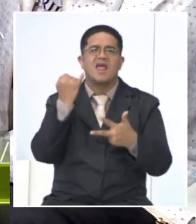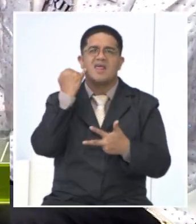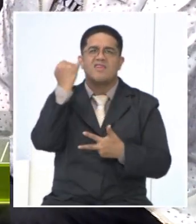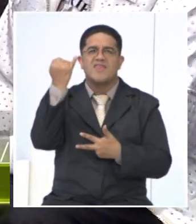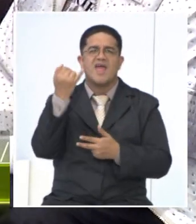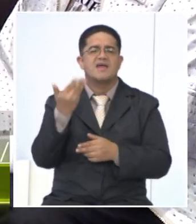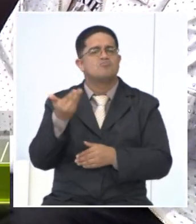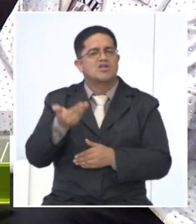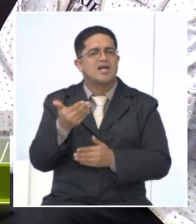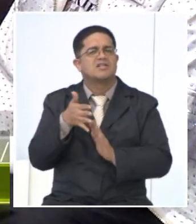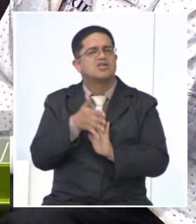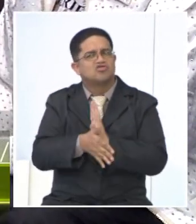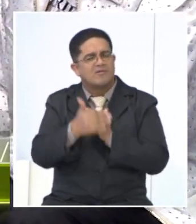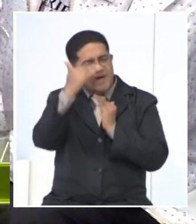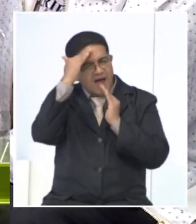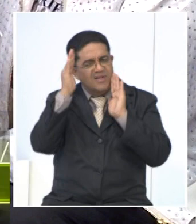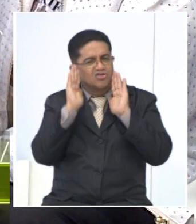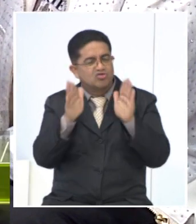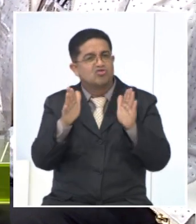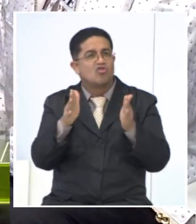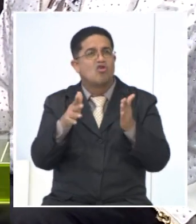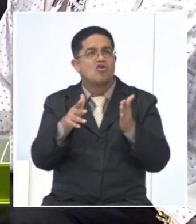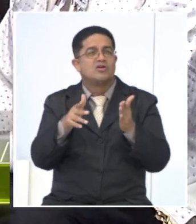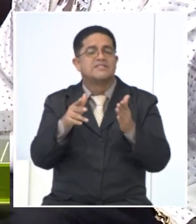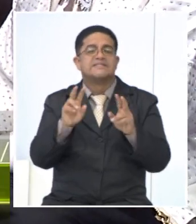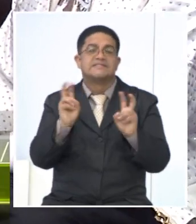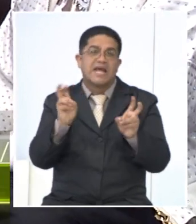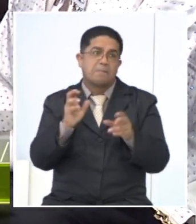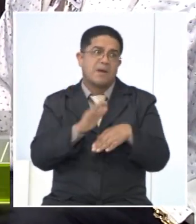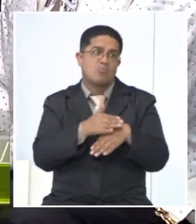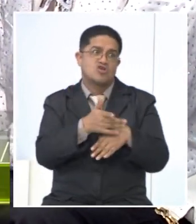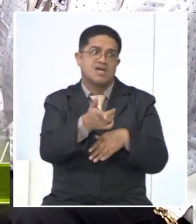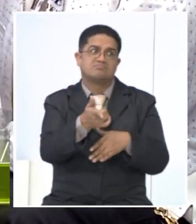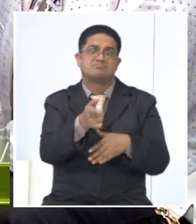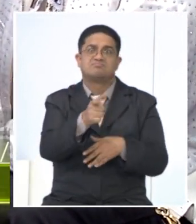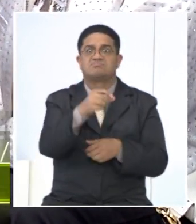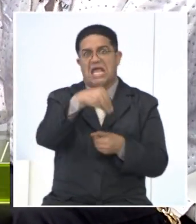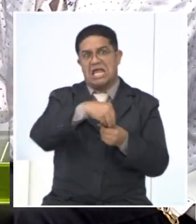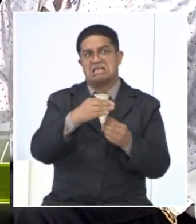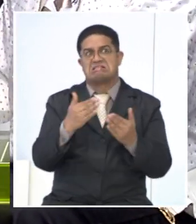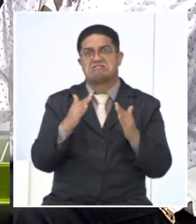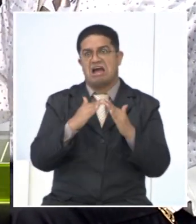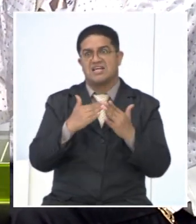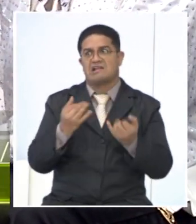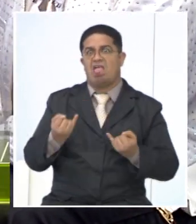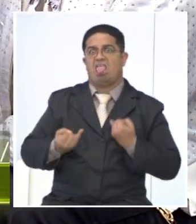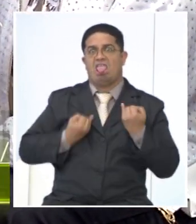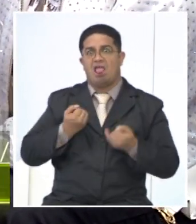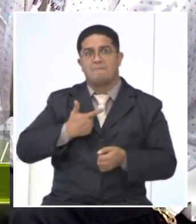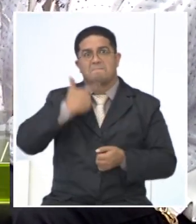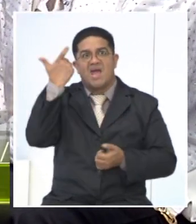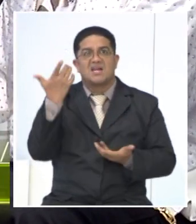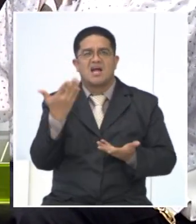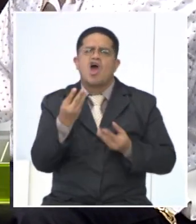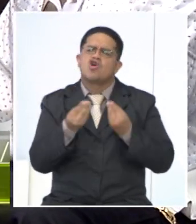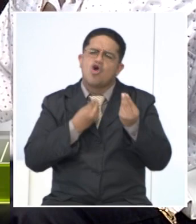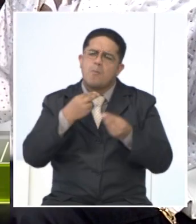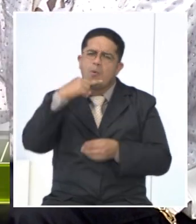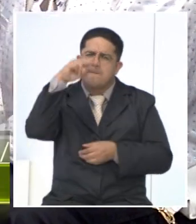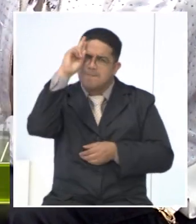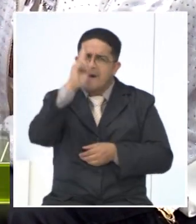el abordaje de estos temas que muchas veces puede generar cierta incomodidad en casa por el tabú, por el pudor. ¿Cómo los padres